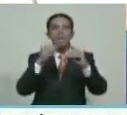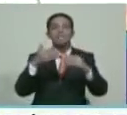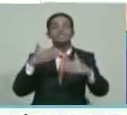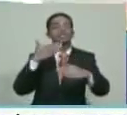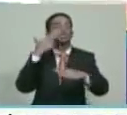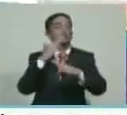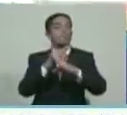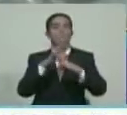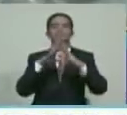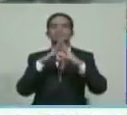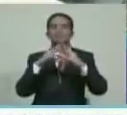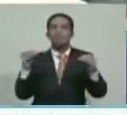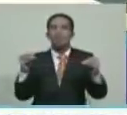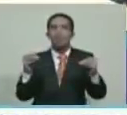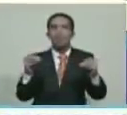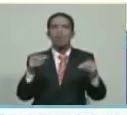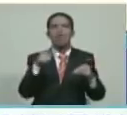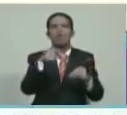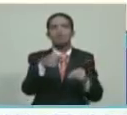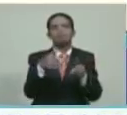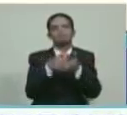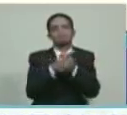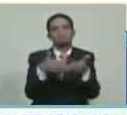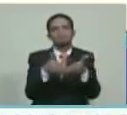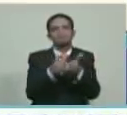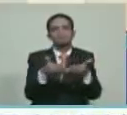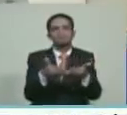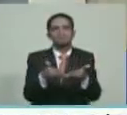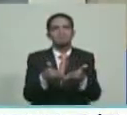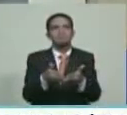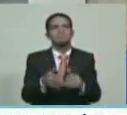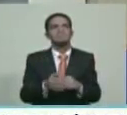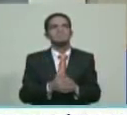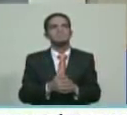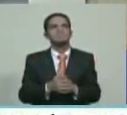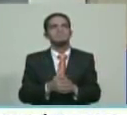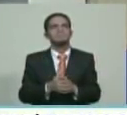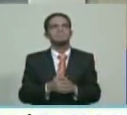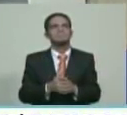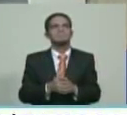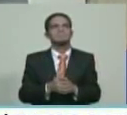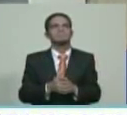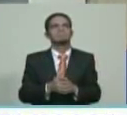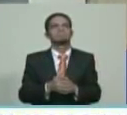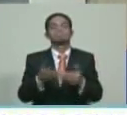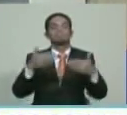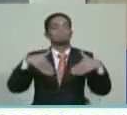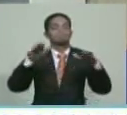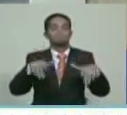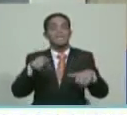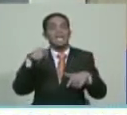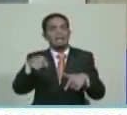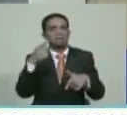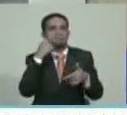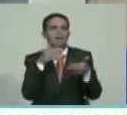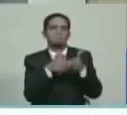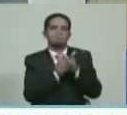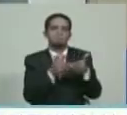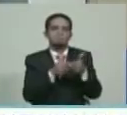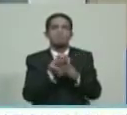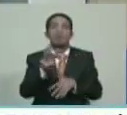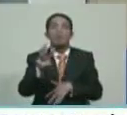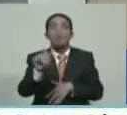que va a tener esta plataforma con los cripto activos con más cripto moneda suspendió esta aplicación de los cuales